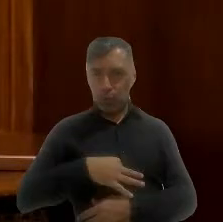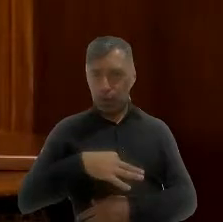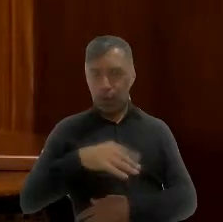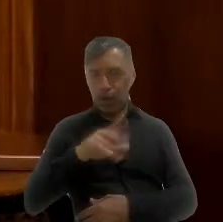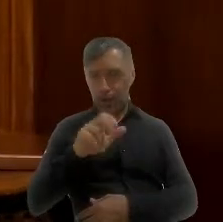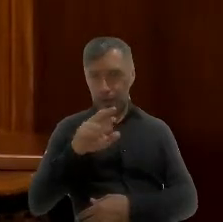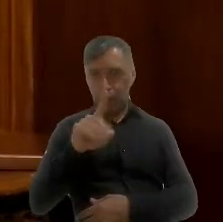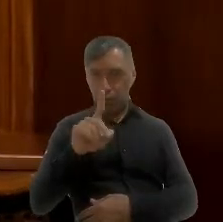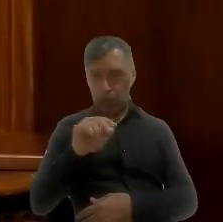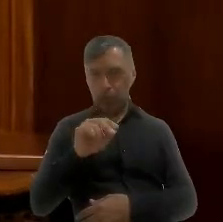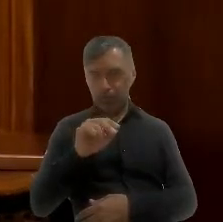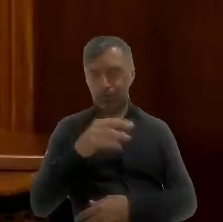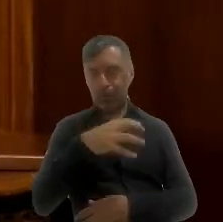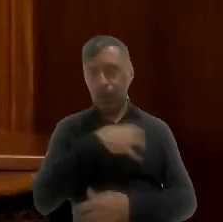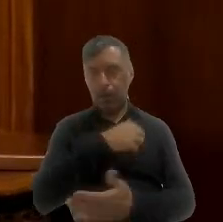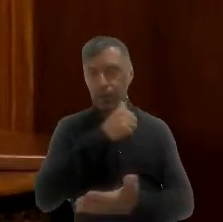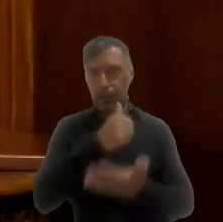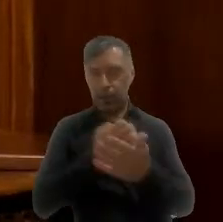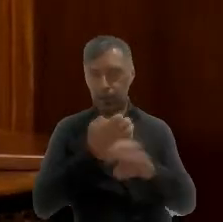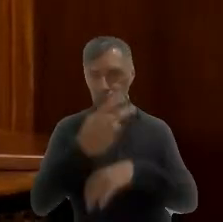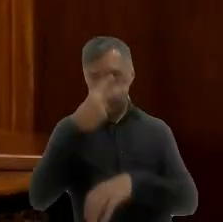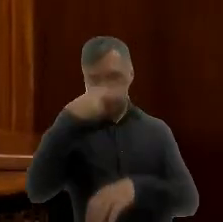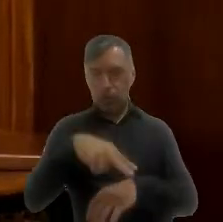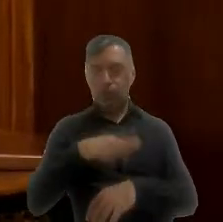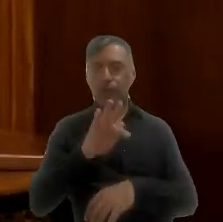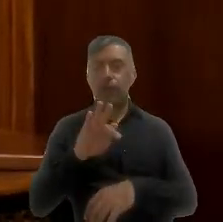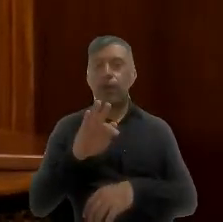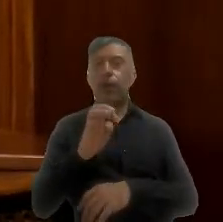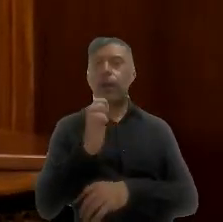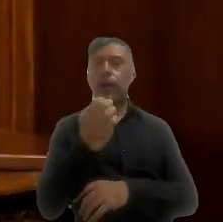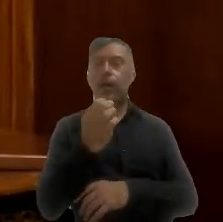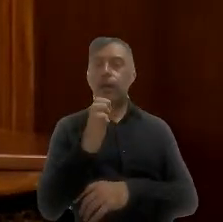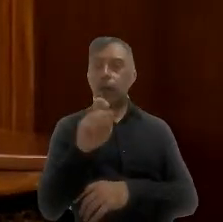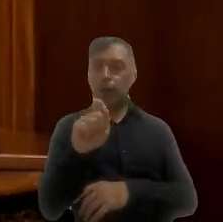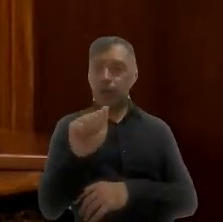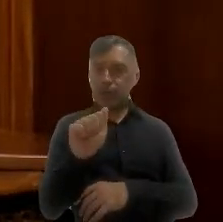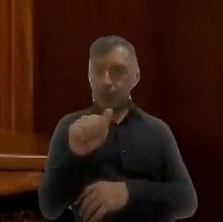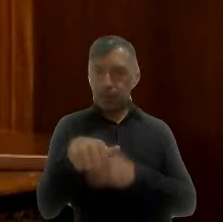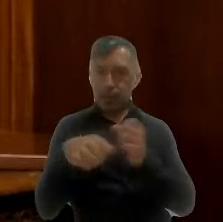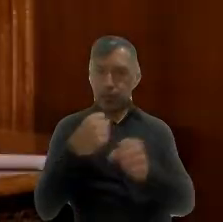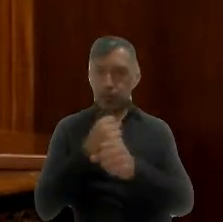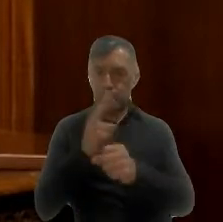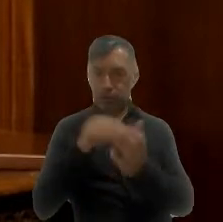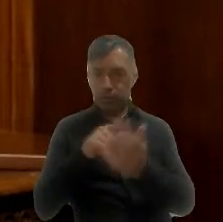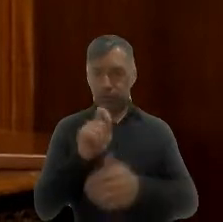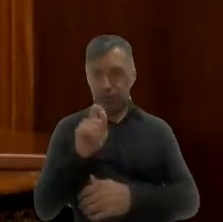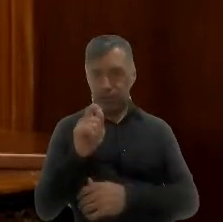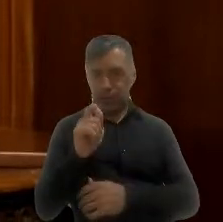Estado de México, a los 26 días del mes de enero de 2023.